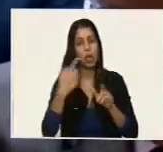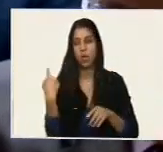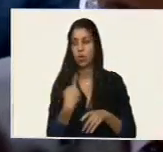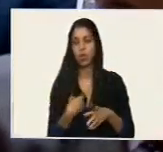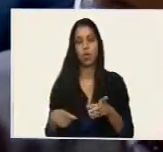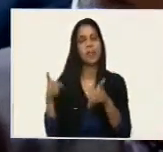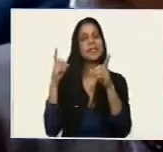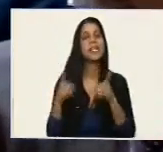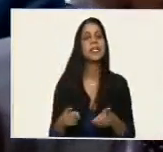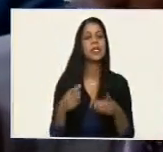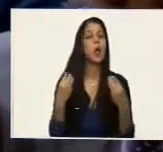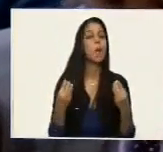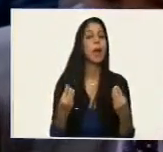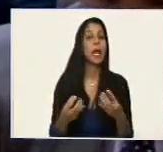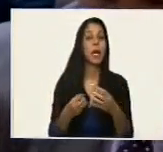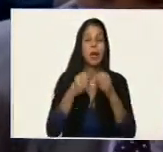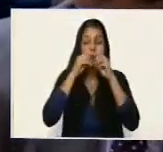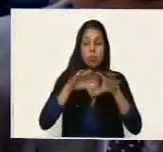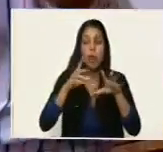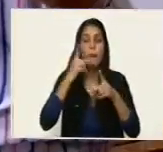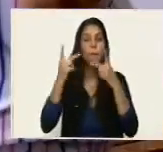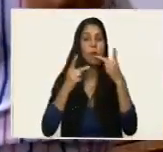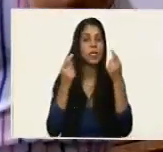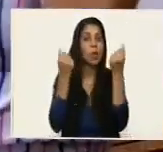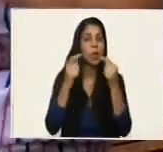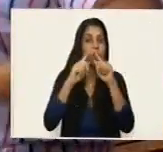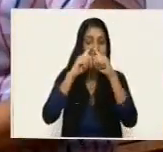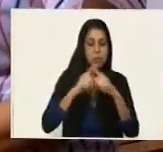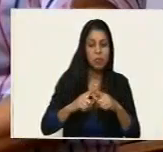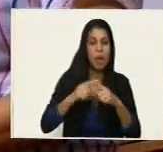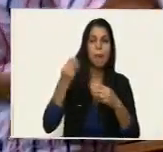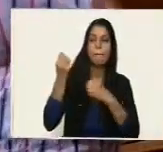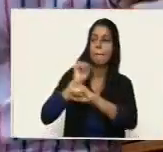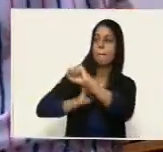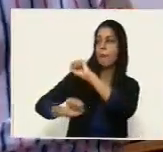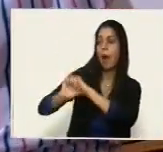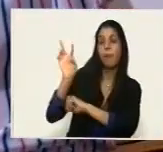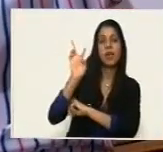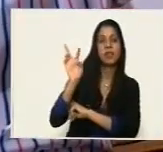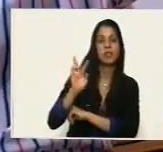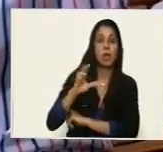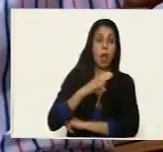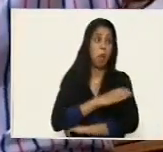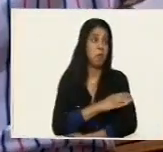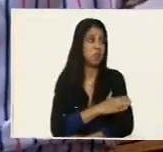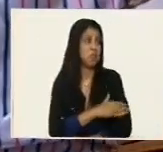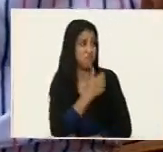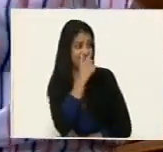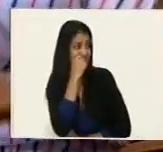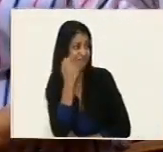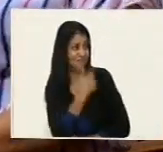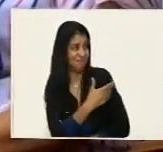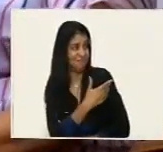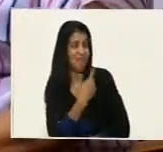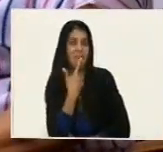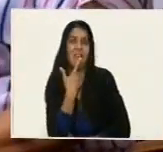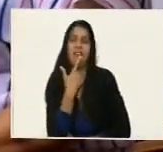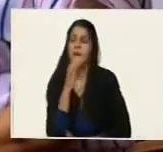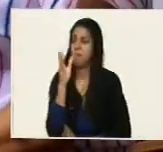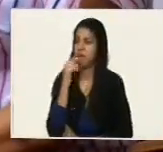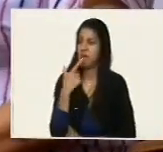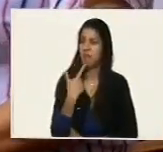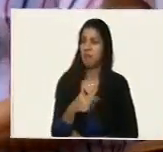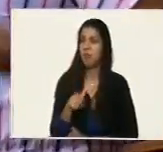decidimos para todas las políticas económicas en defensa de la patria. Allá ellos que están allí y dijeron constituyente